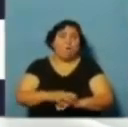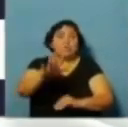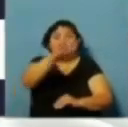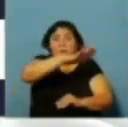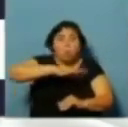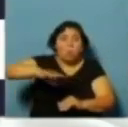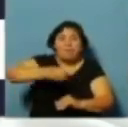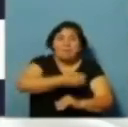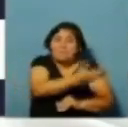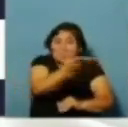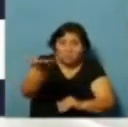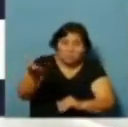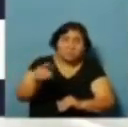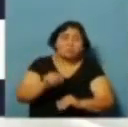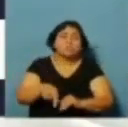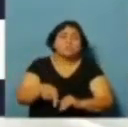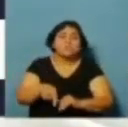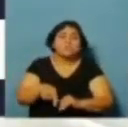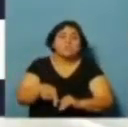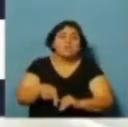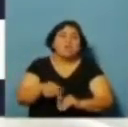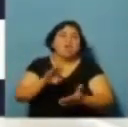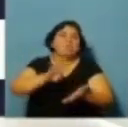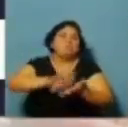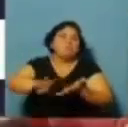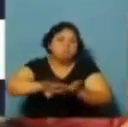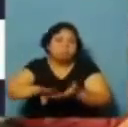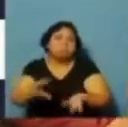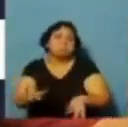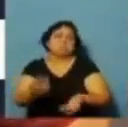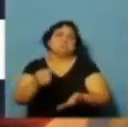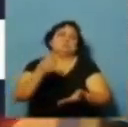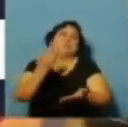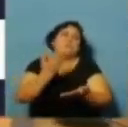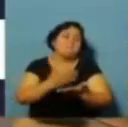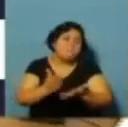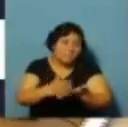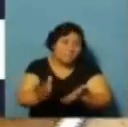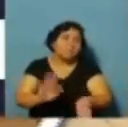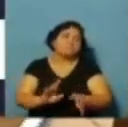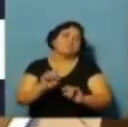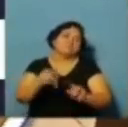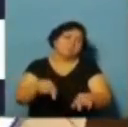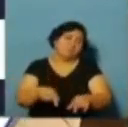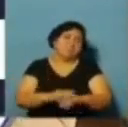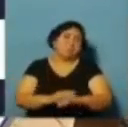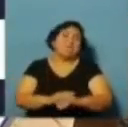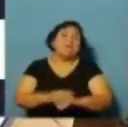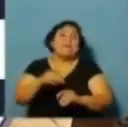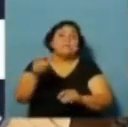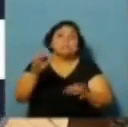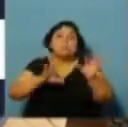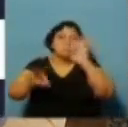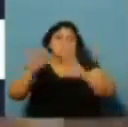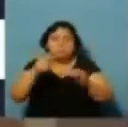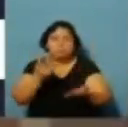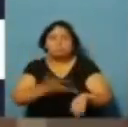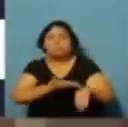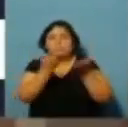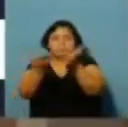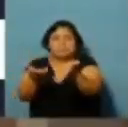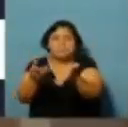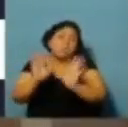ambiente, de bullying digital, muchos temas y muchos proyectos que ellos trajeron para que sean tratados y